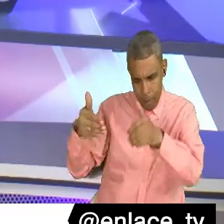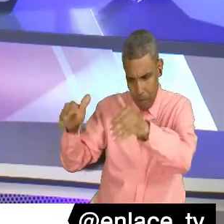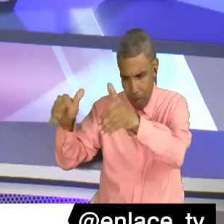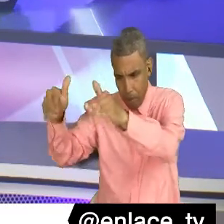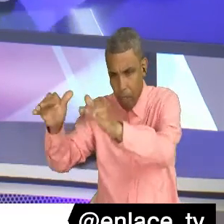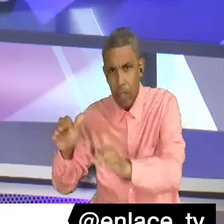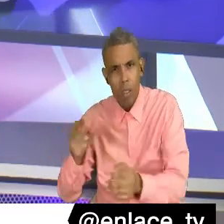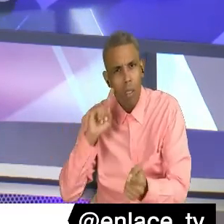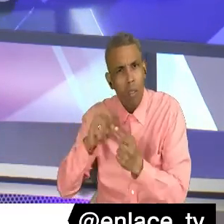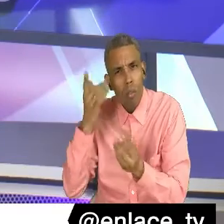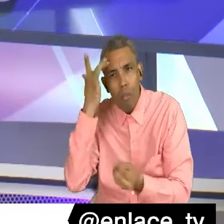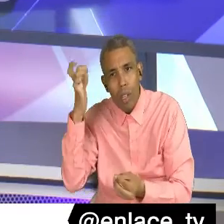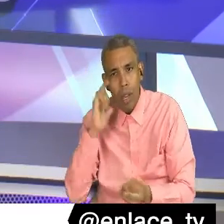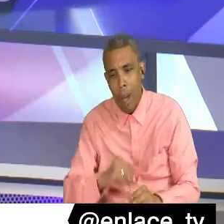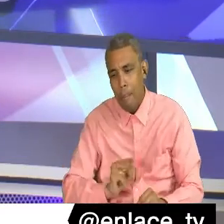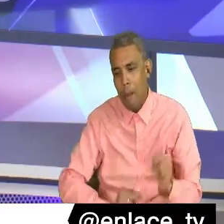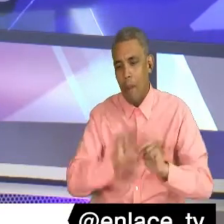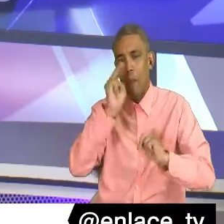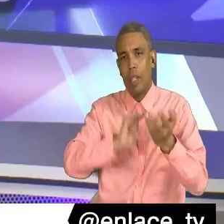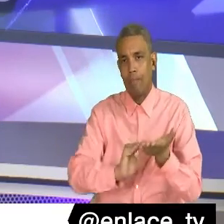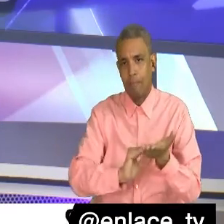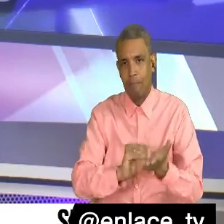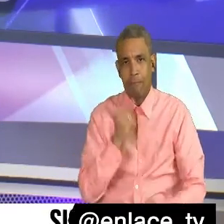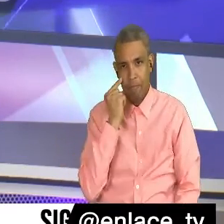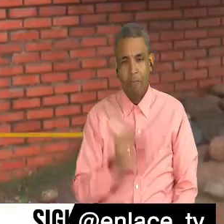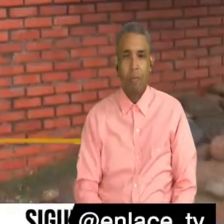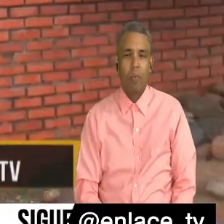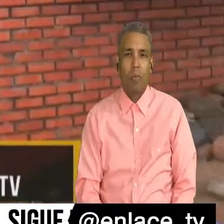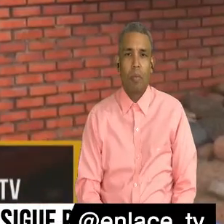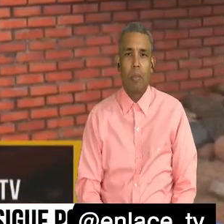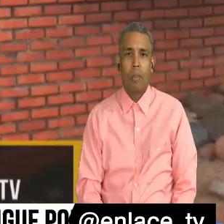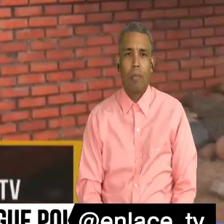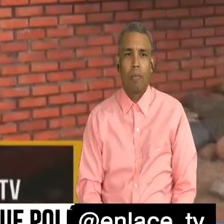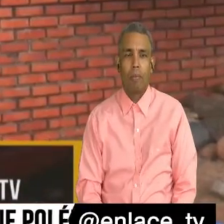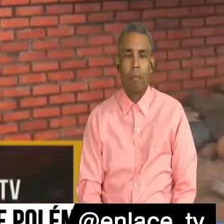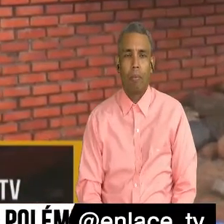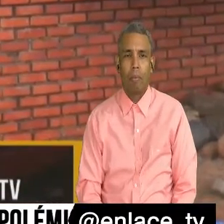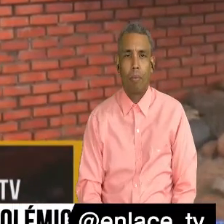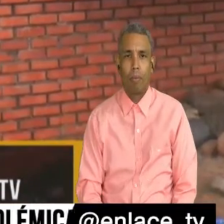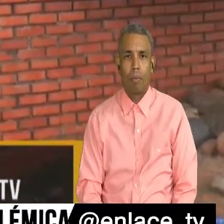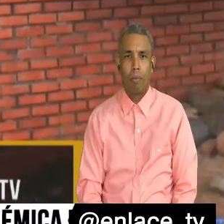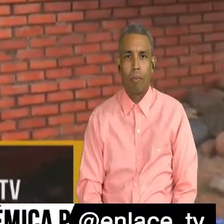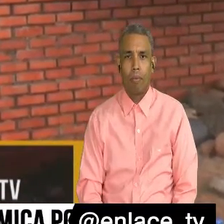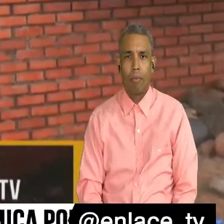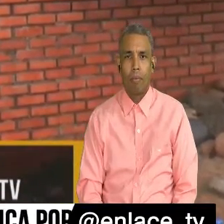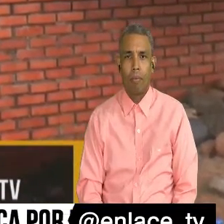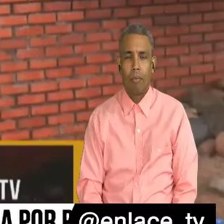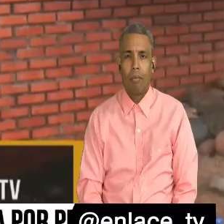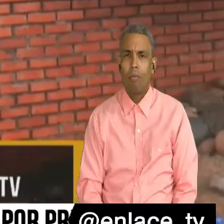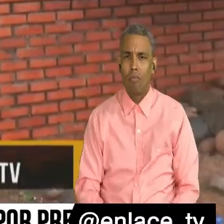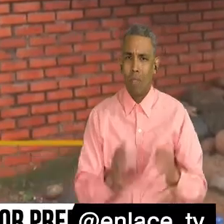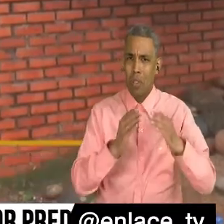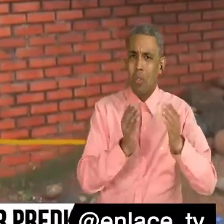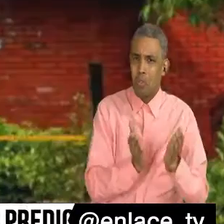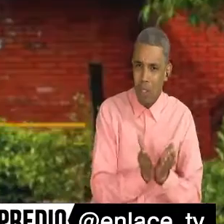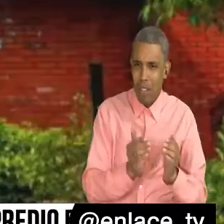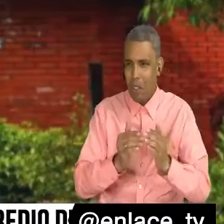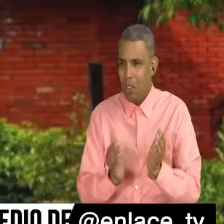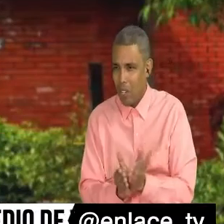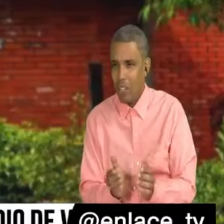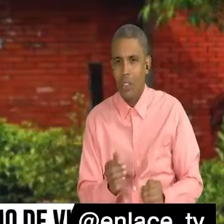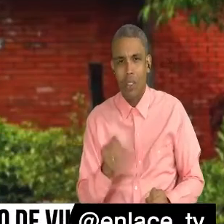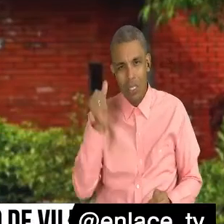obras comiencen en 20 días aproximadamente. El proyecto en el que se establece la intervención de 30 colegios públicos más